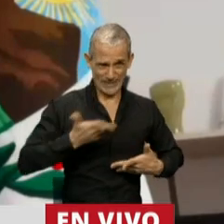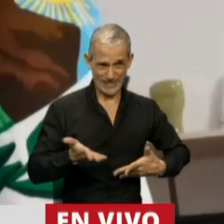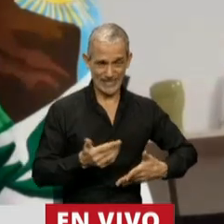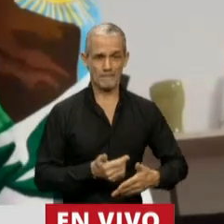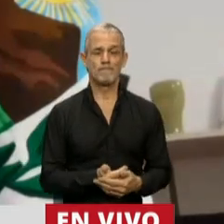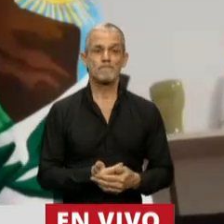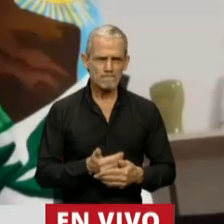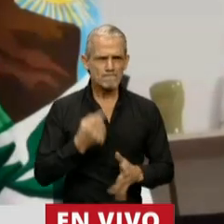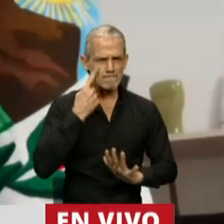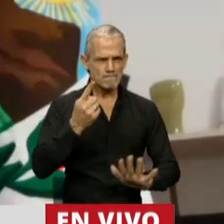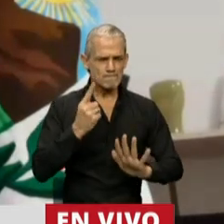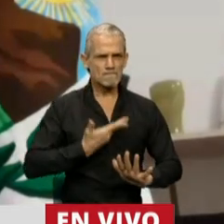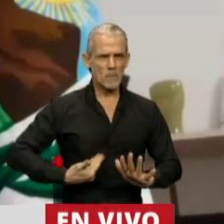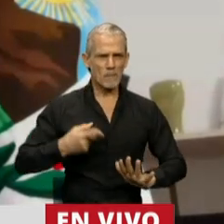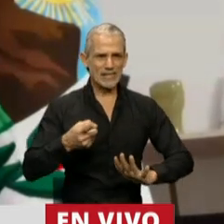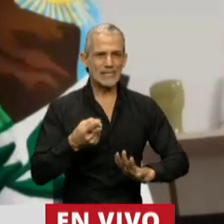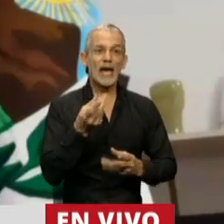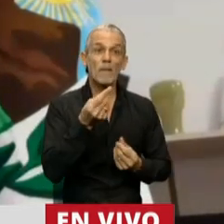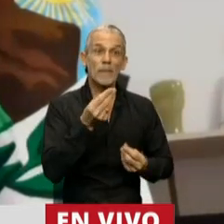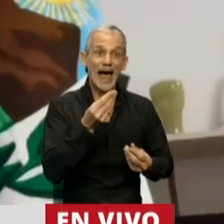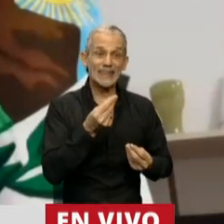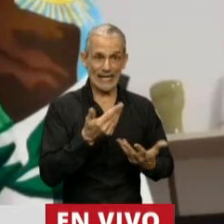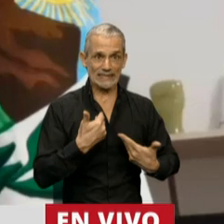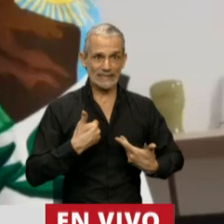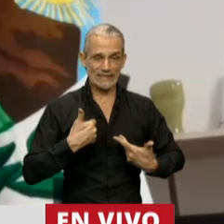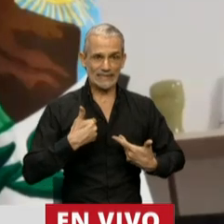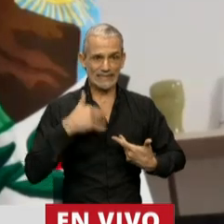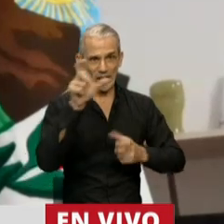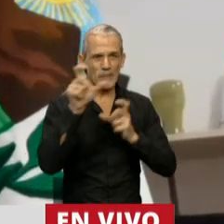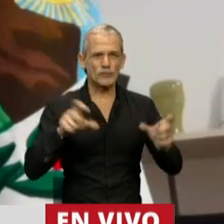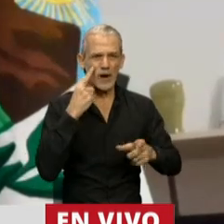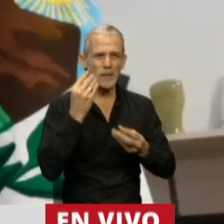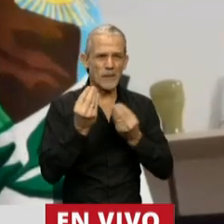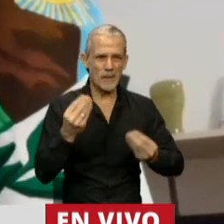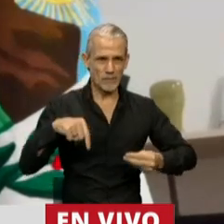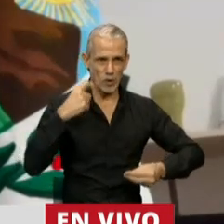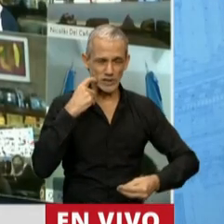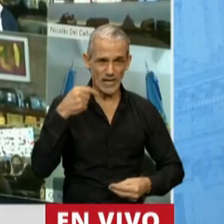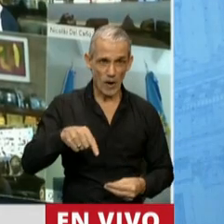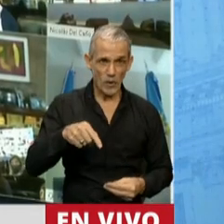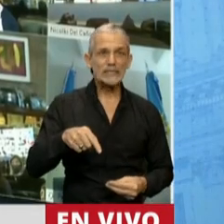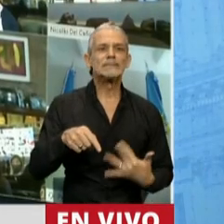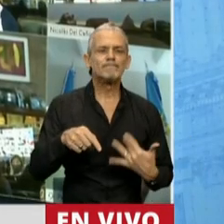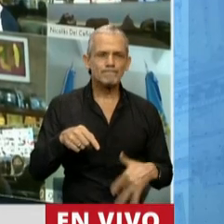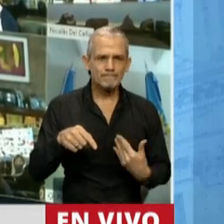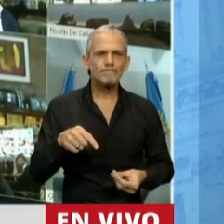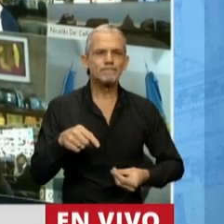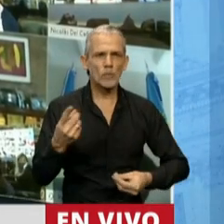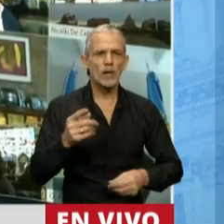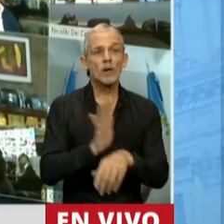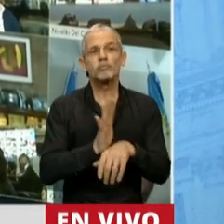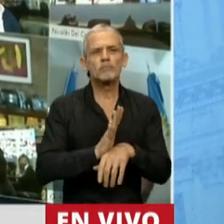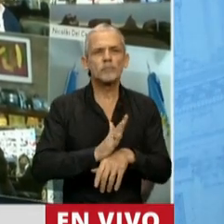Mire, señor presidente, estos fondos para nosotros, los puntanos, se traducen en